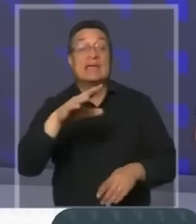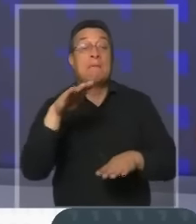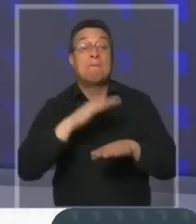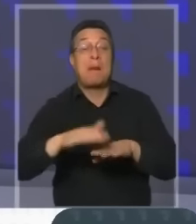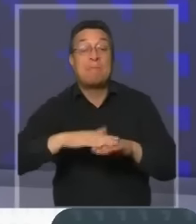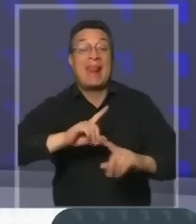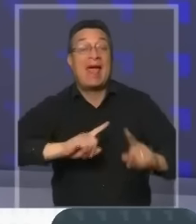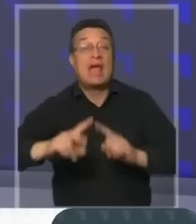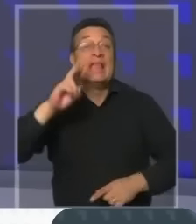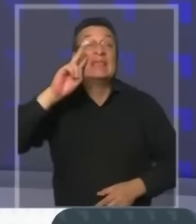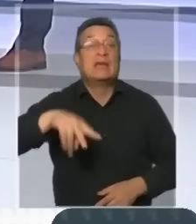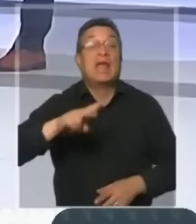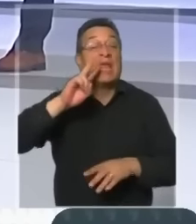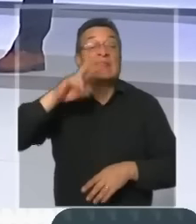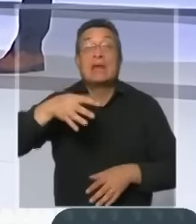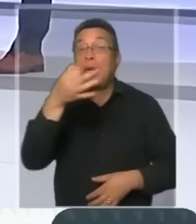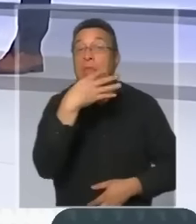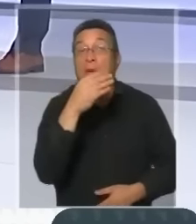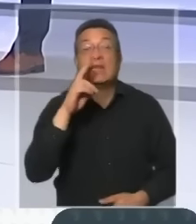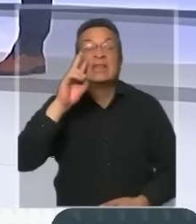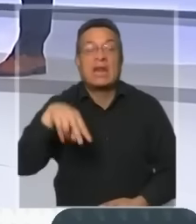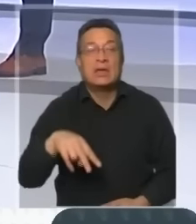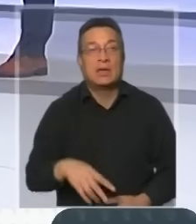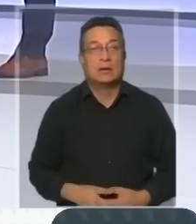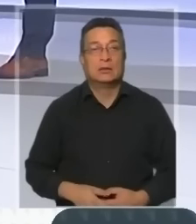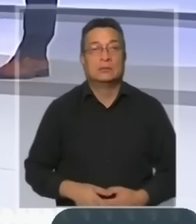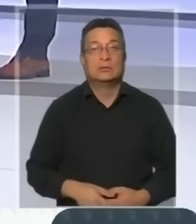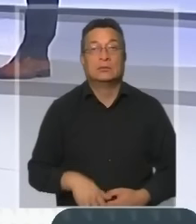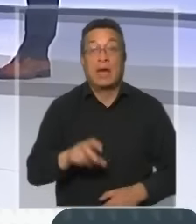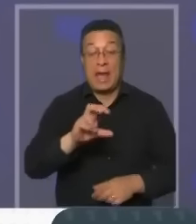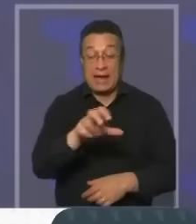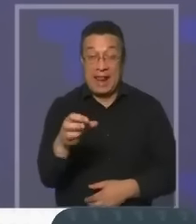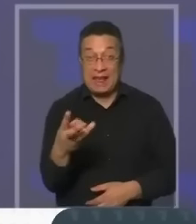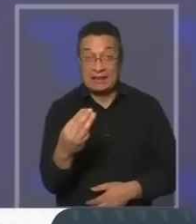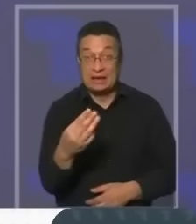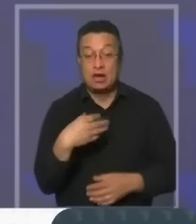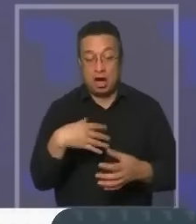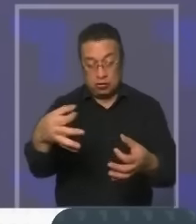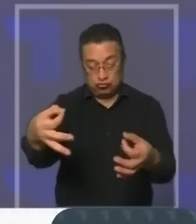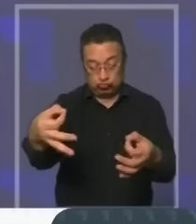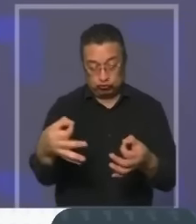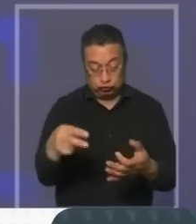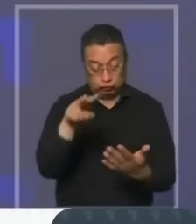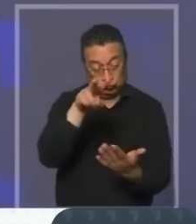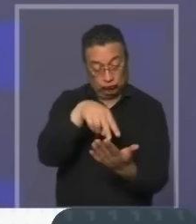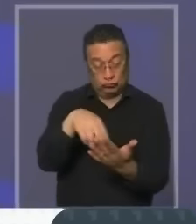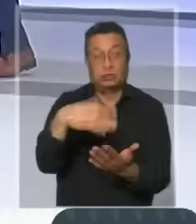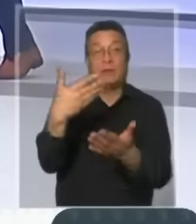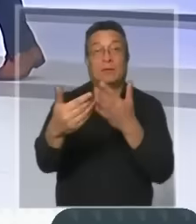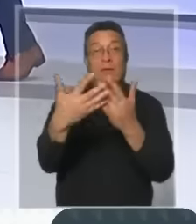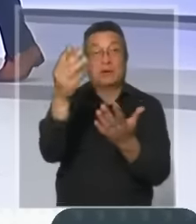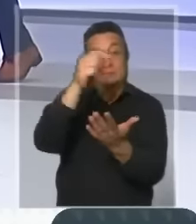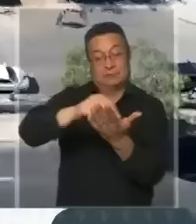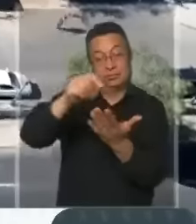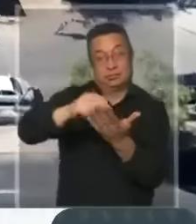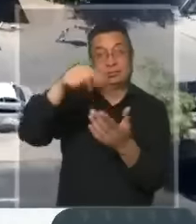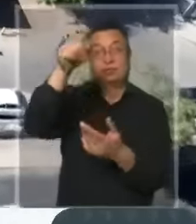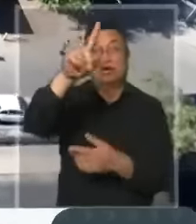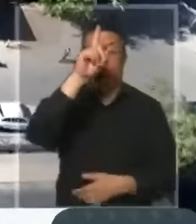administrativos, sin medicamentos. Reportajes Tele 13 tuvo a la vista esta entrada escrita en un sistema interno del